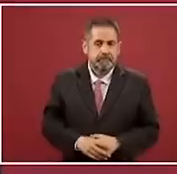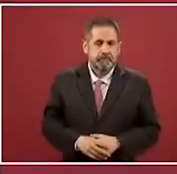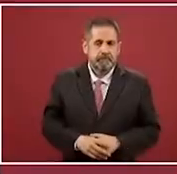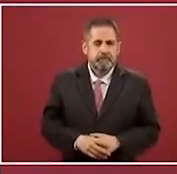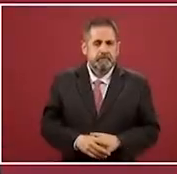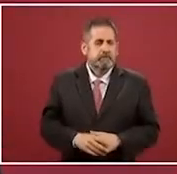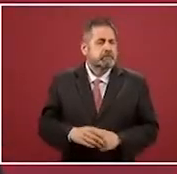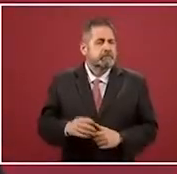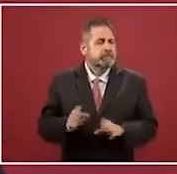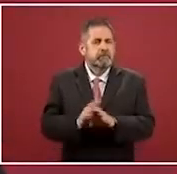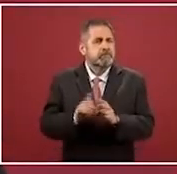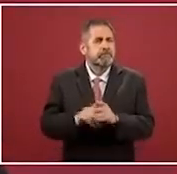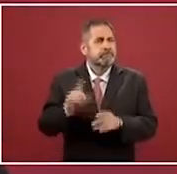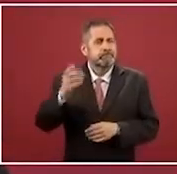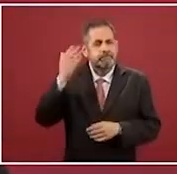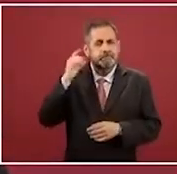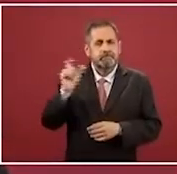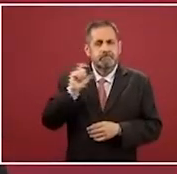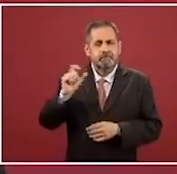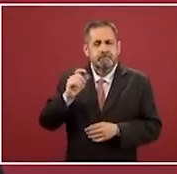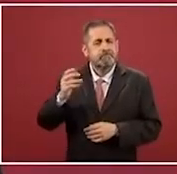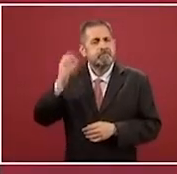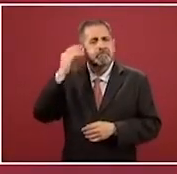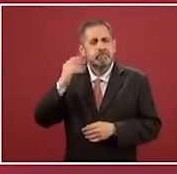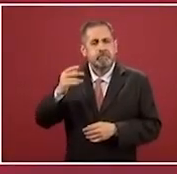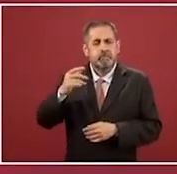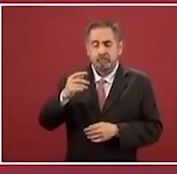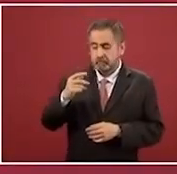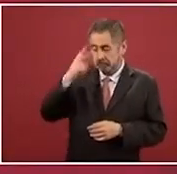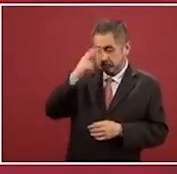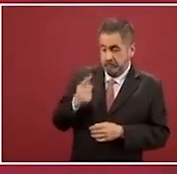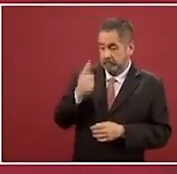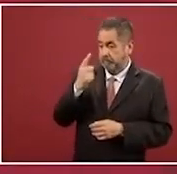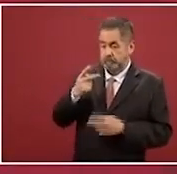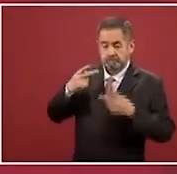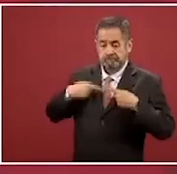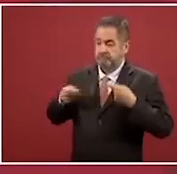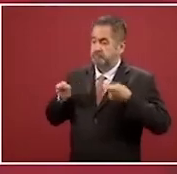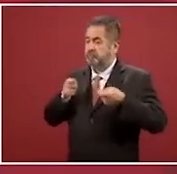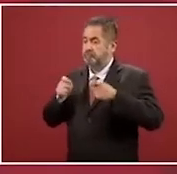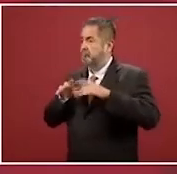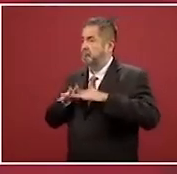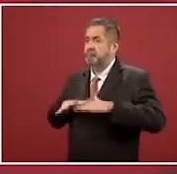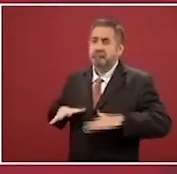¿Cuándo México fue país de un solo hombre?